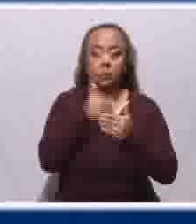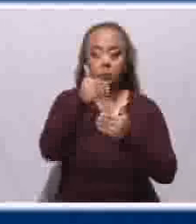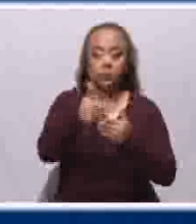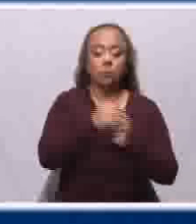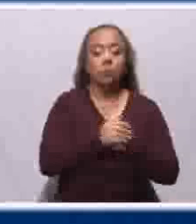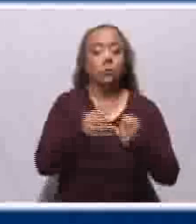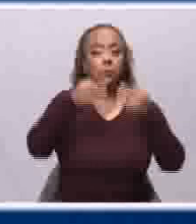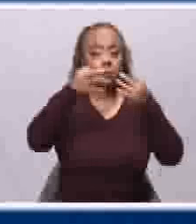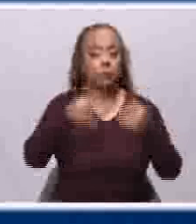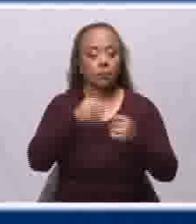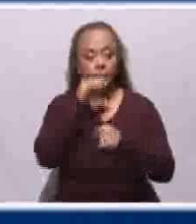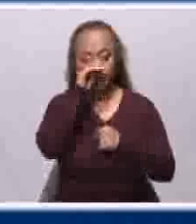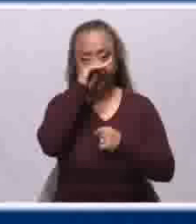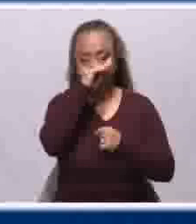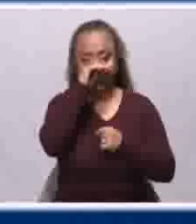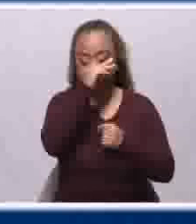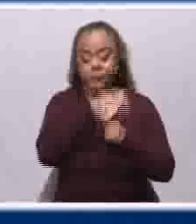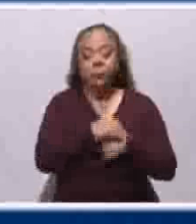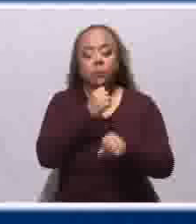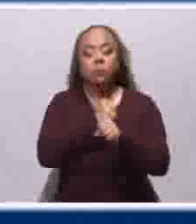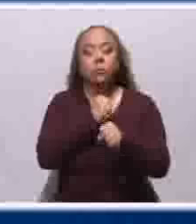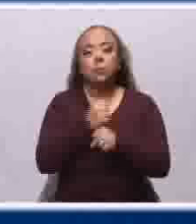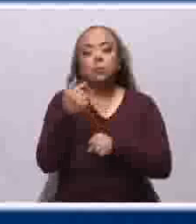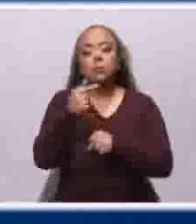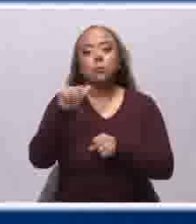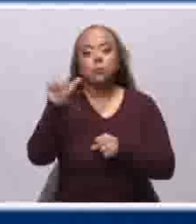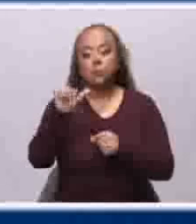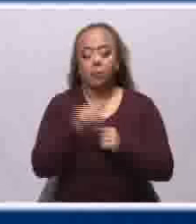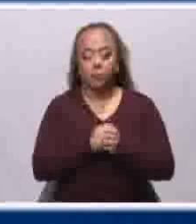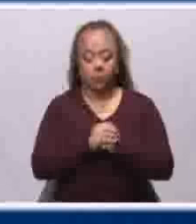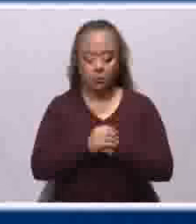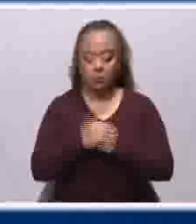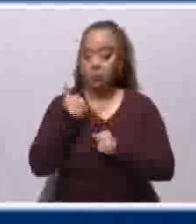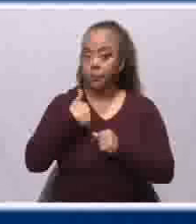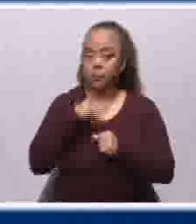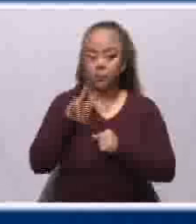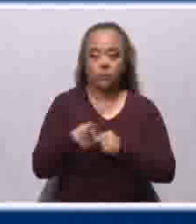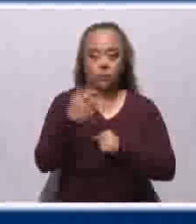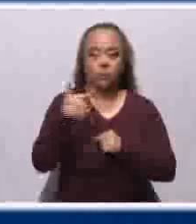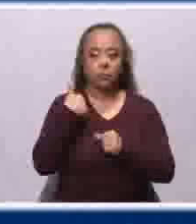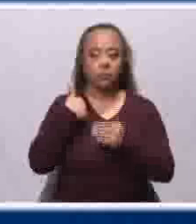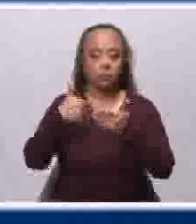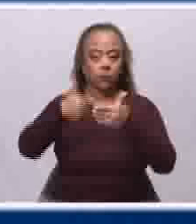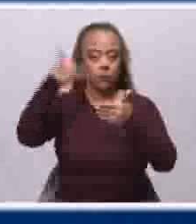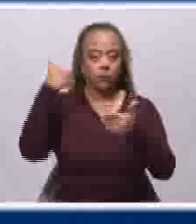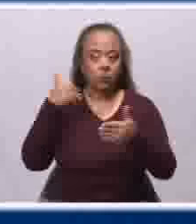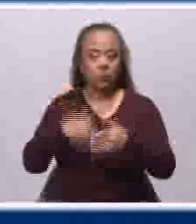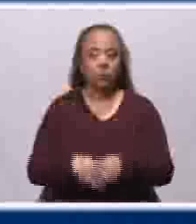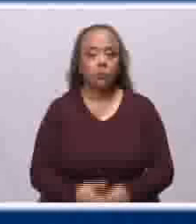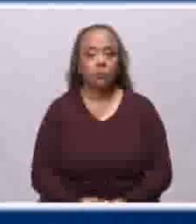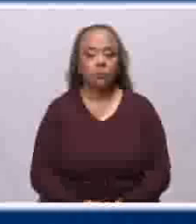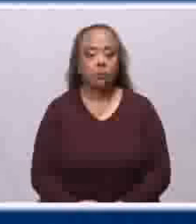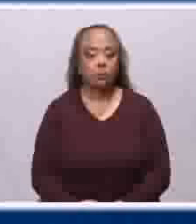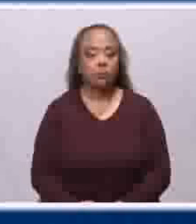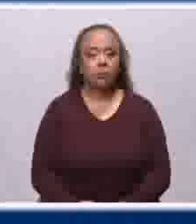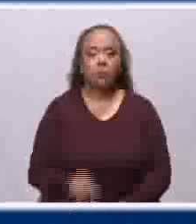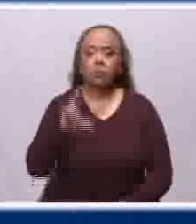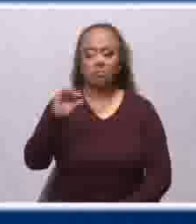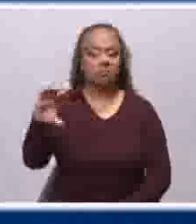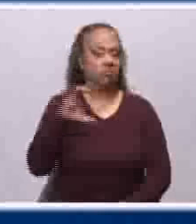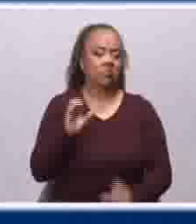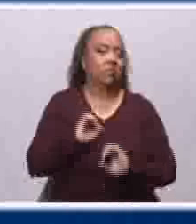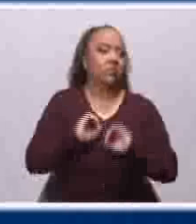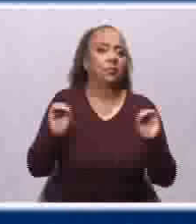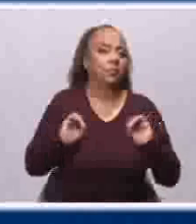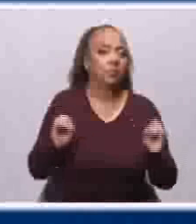confirmar el trabajo de Gustavo Alfaro que es un señor contrario al que tuvimos antes que no viene a hacerse del salario Y nada